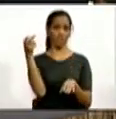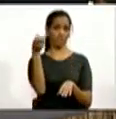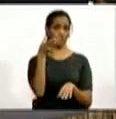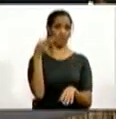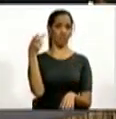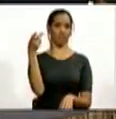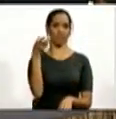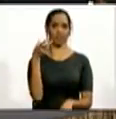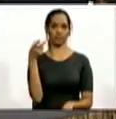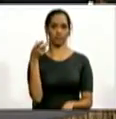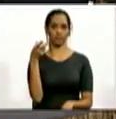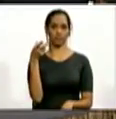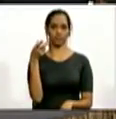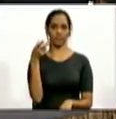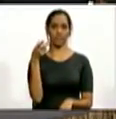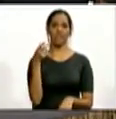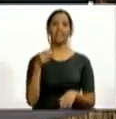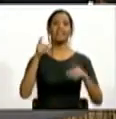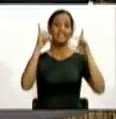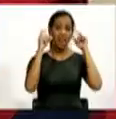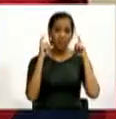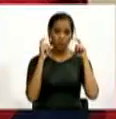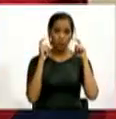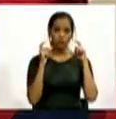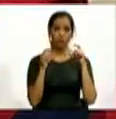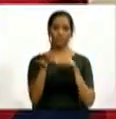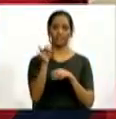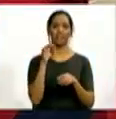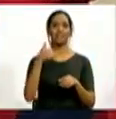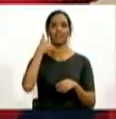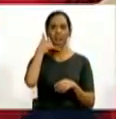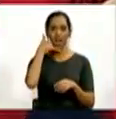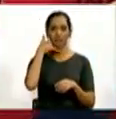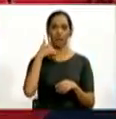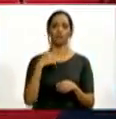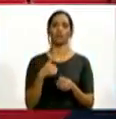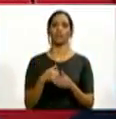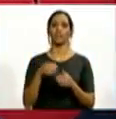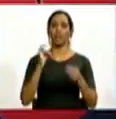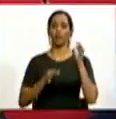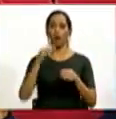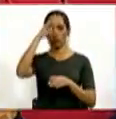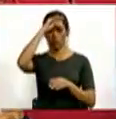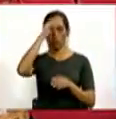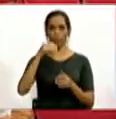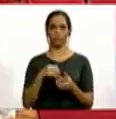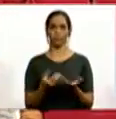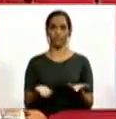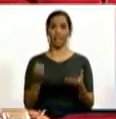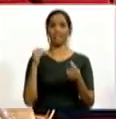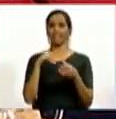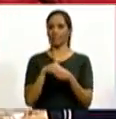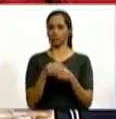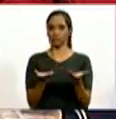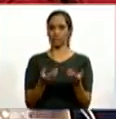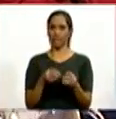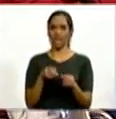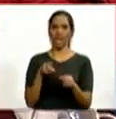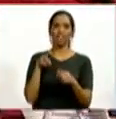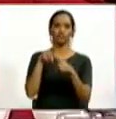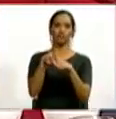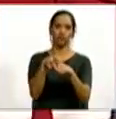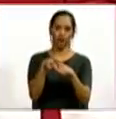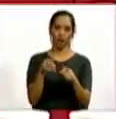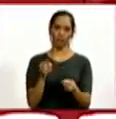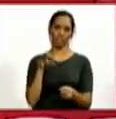fotos la sacan del teléfono del abogado Donald Trump. Es decir, está dentro del círculo de... Claro, sí, el tipo está enchufado. O sea,